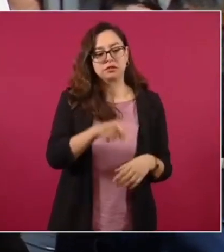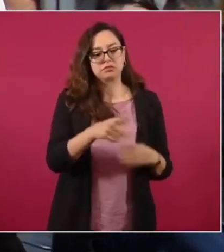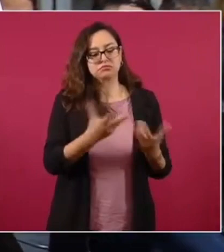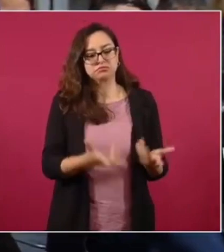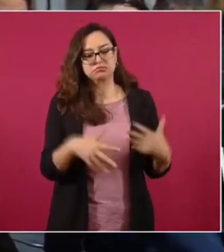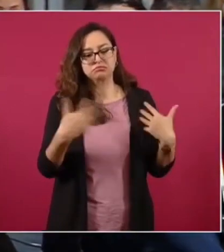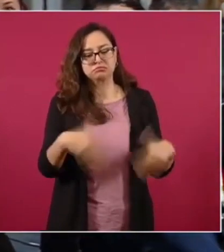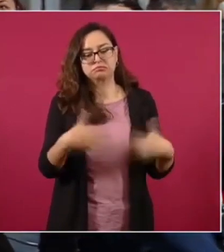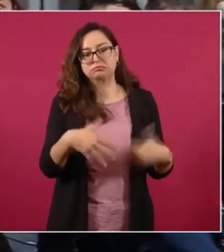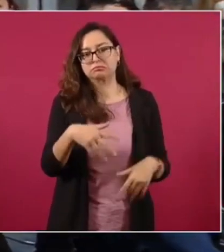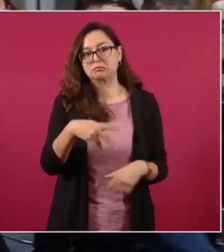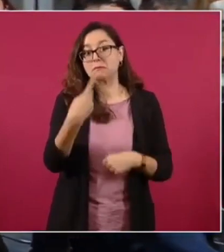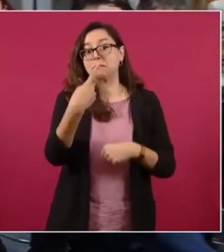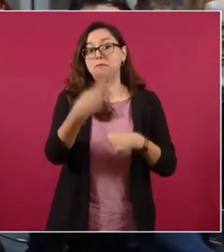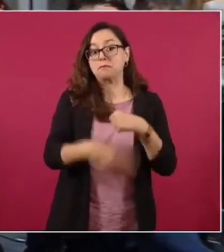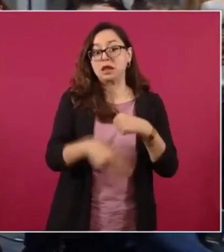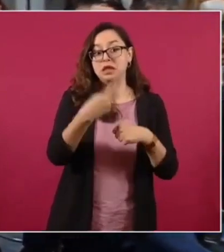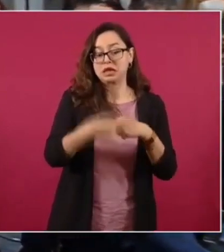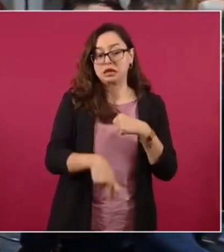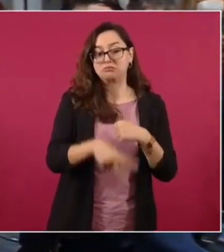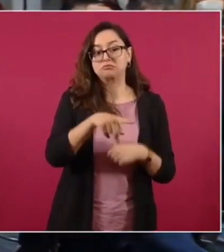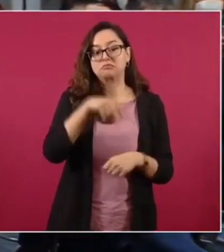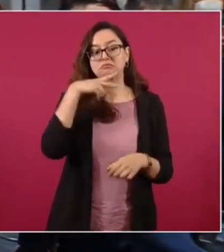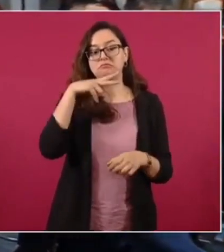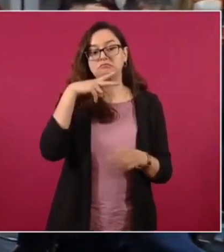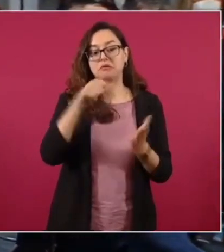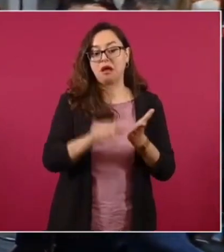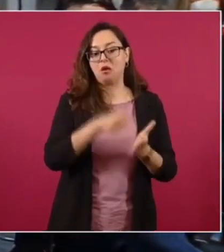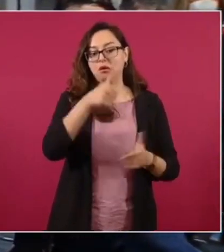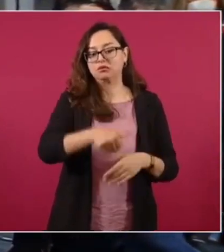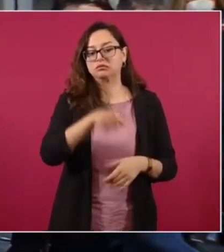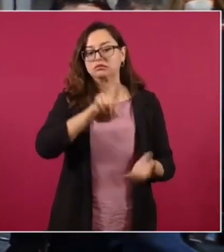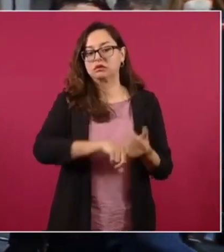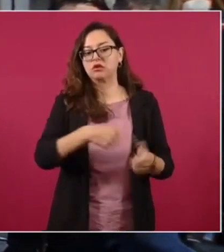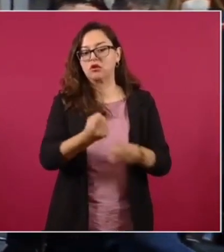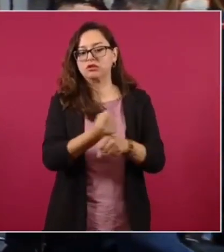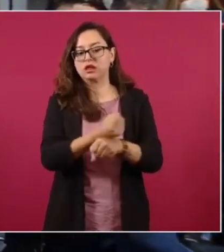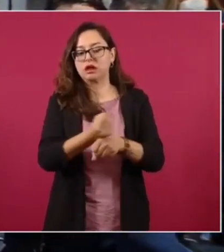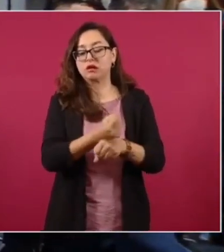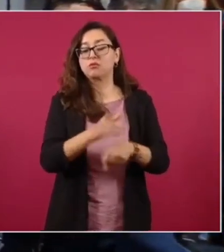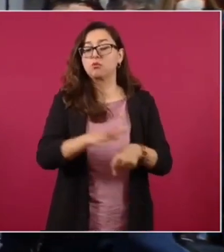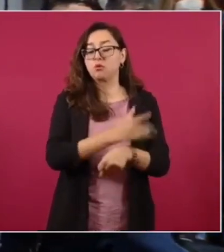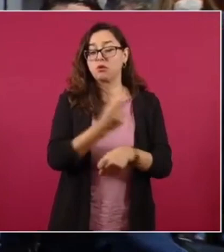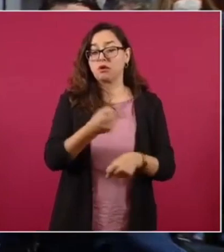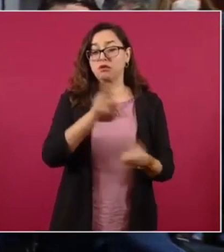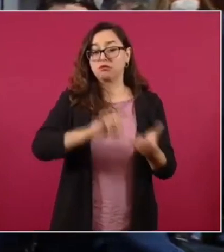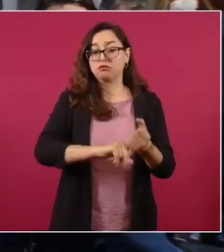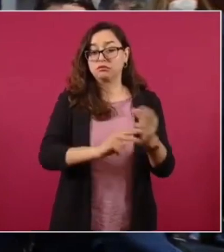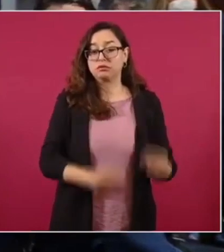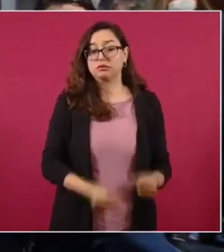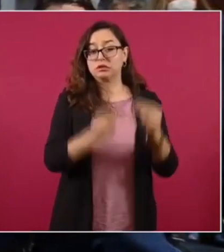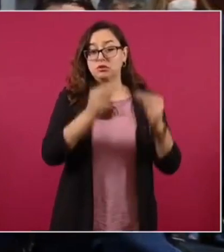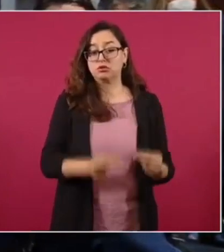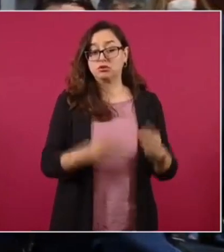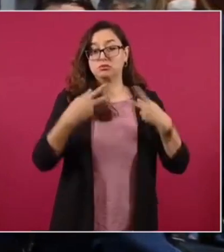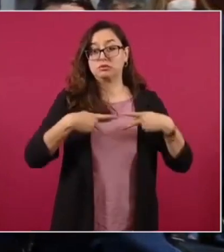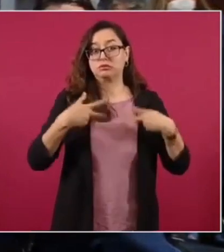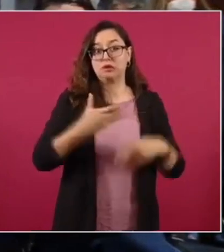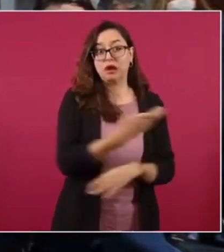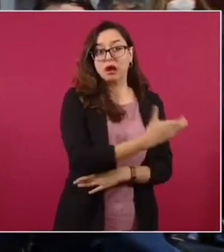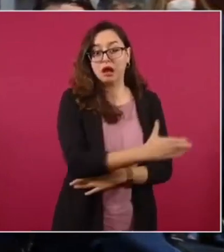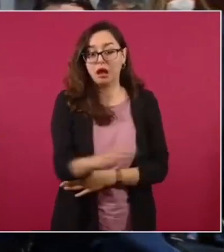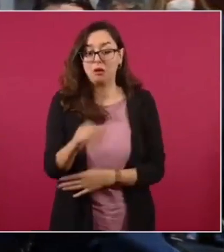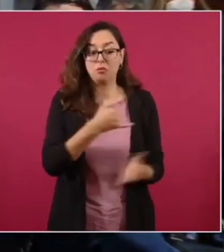conflicto. Los llaman aguacates sangrientos por las amenazas, la extorsión y la violencia que muchos de los campesinos que se